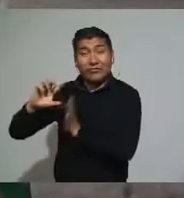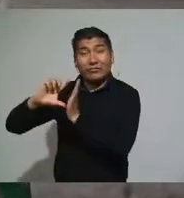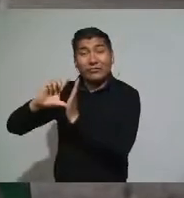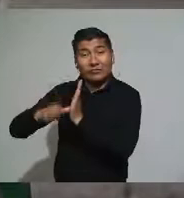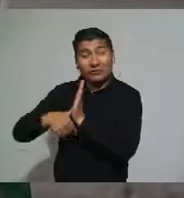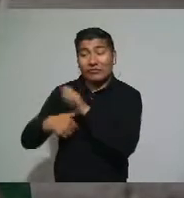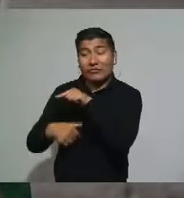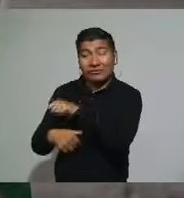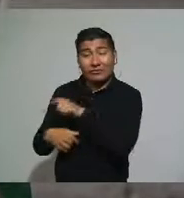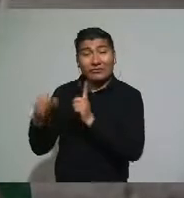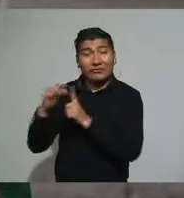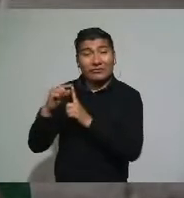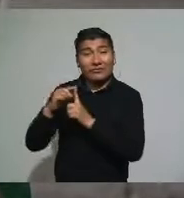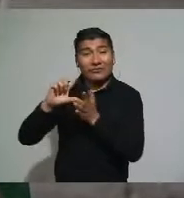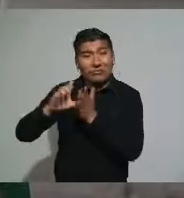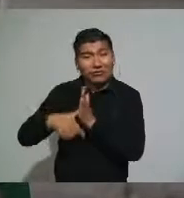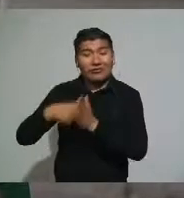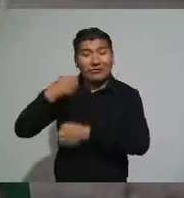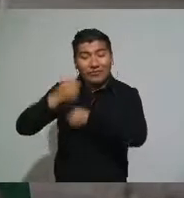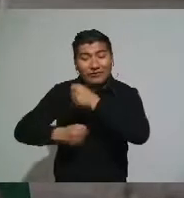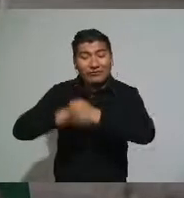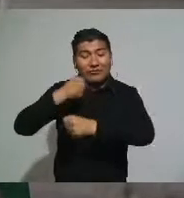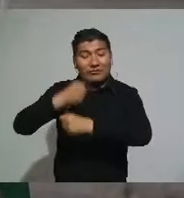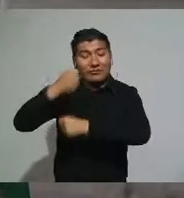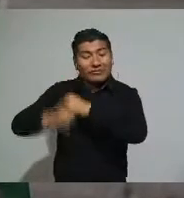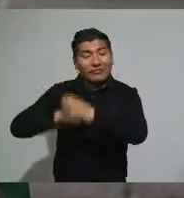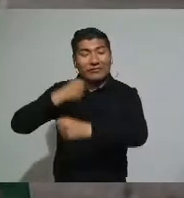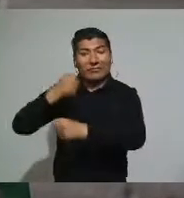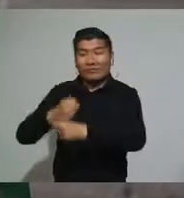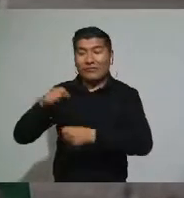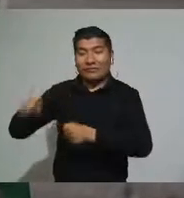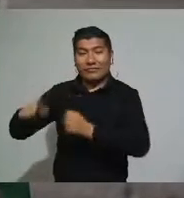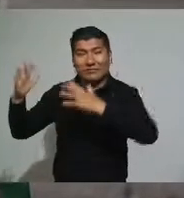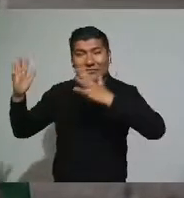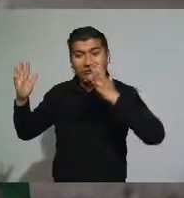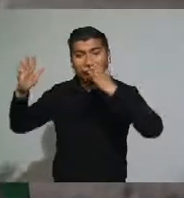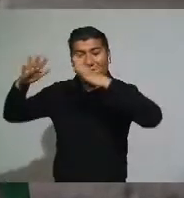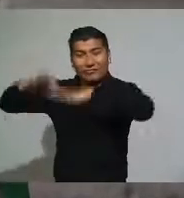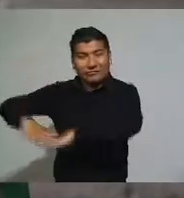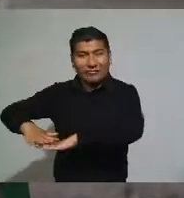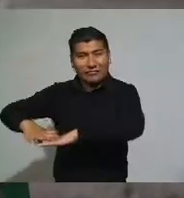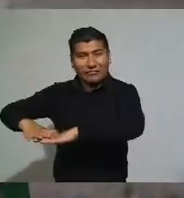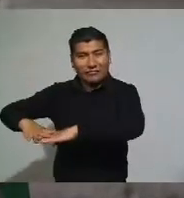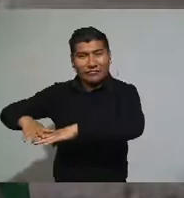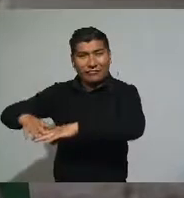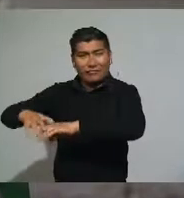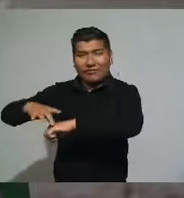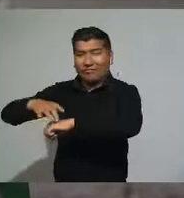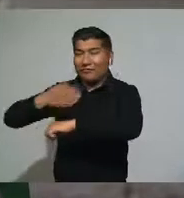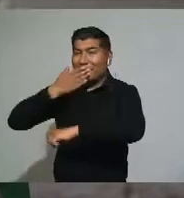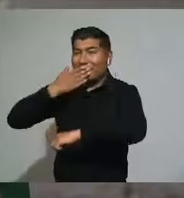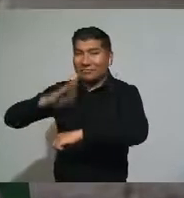estas palabras, después de algunos años, quedó devastada, destruida.